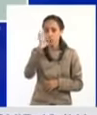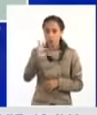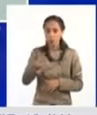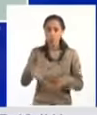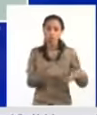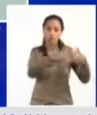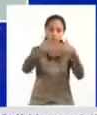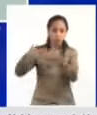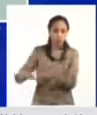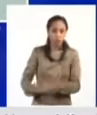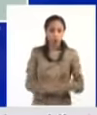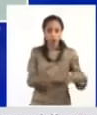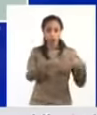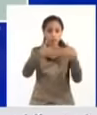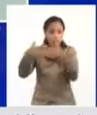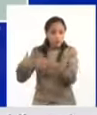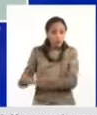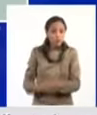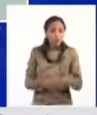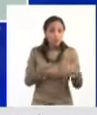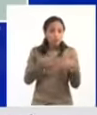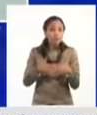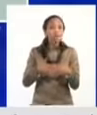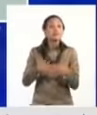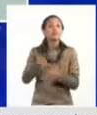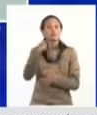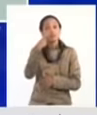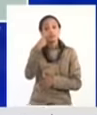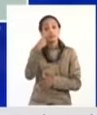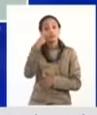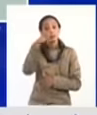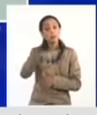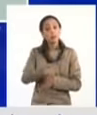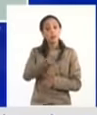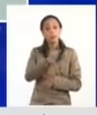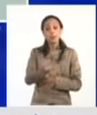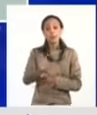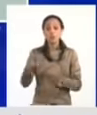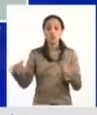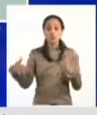obstante la cobertura de vacunación con